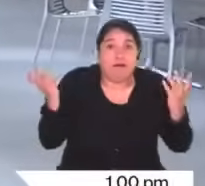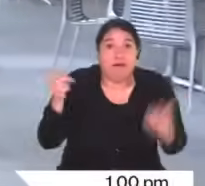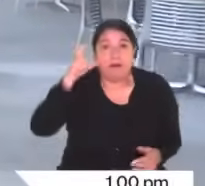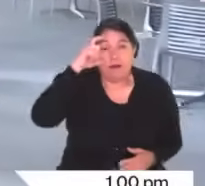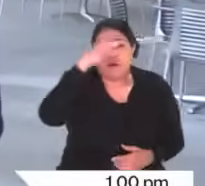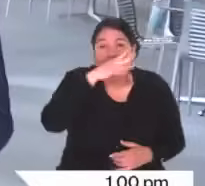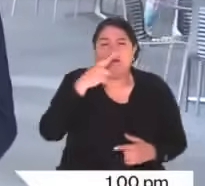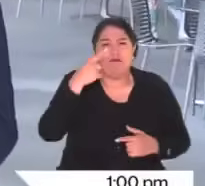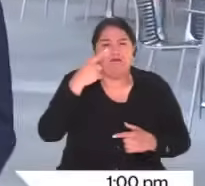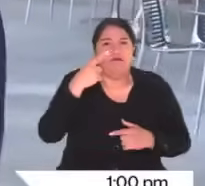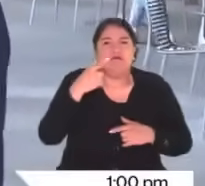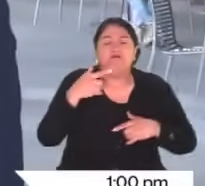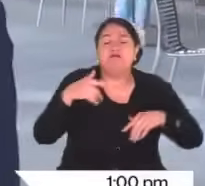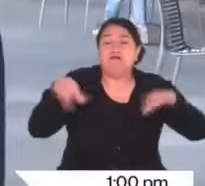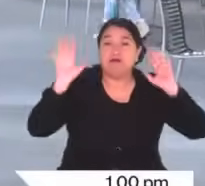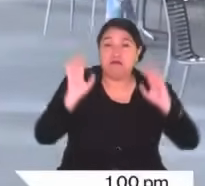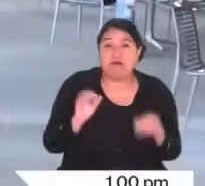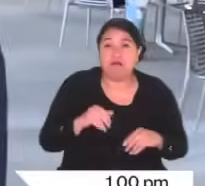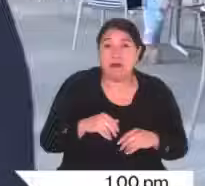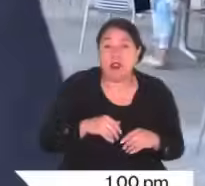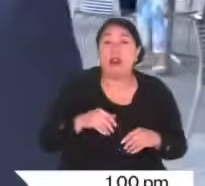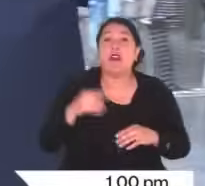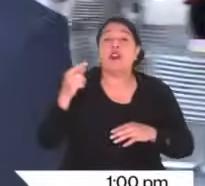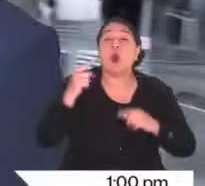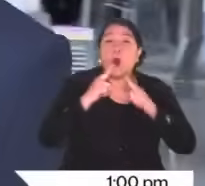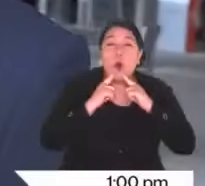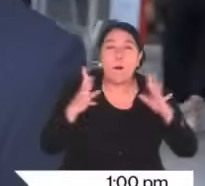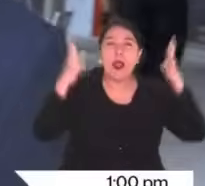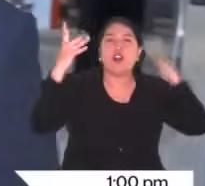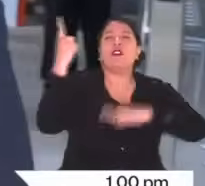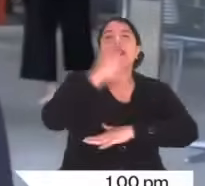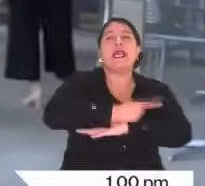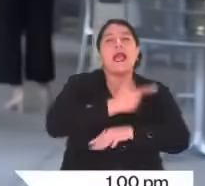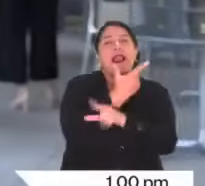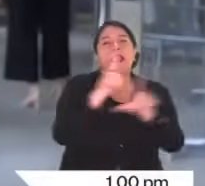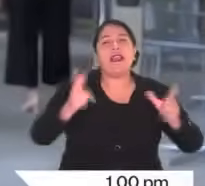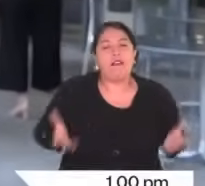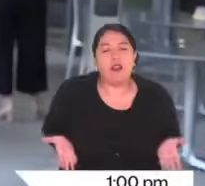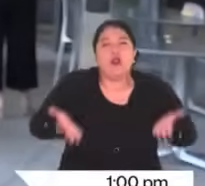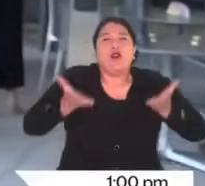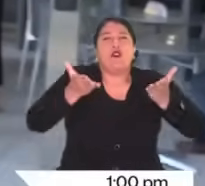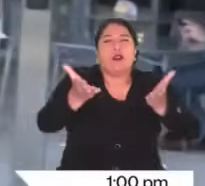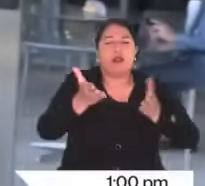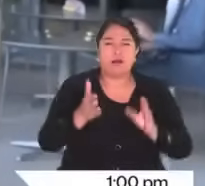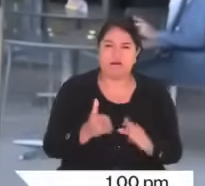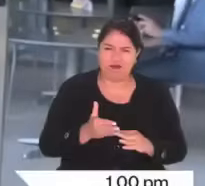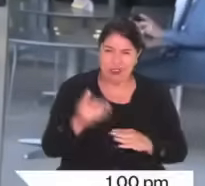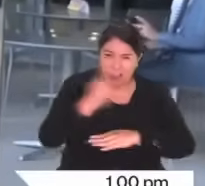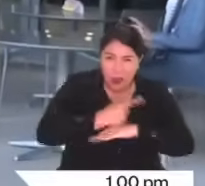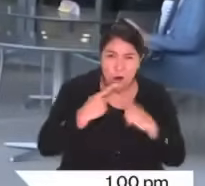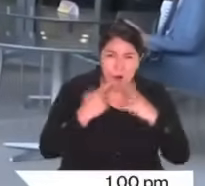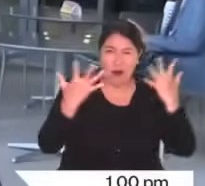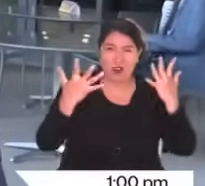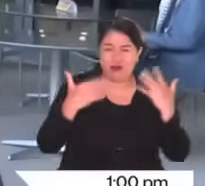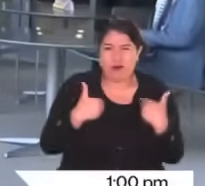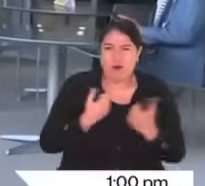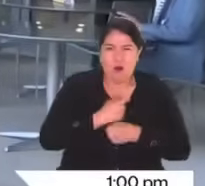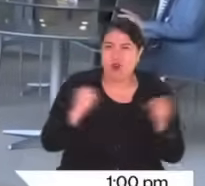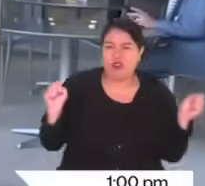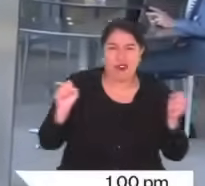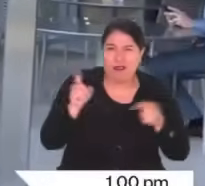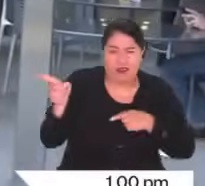capaz de decretar días cívicos el día de su cumpleaños y cosas por el estilo que solamente las hemos visto en los megalómanos no se